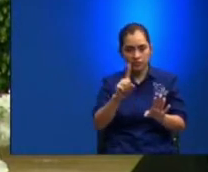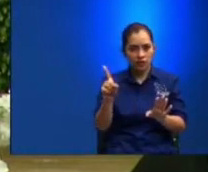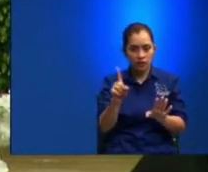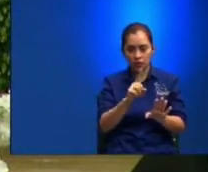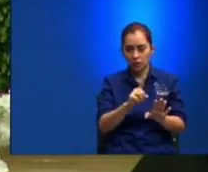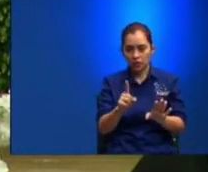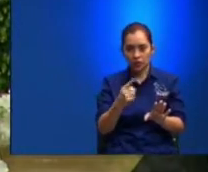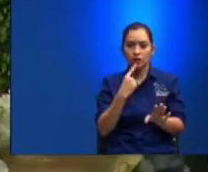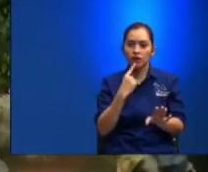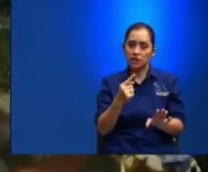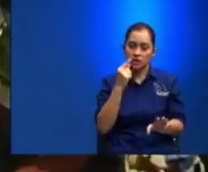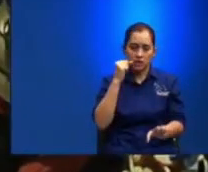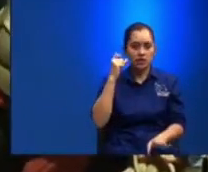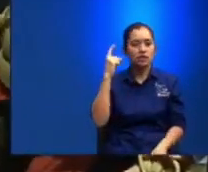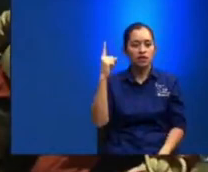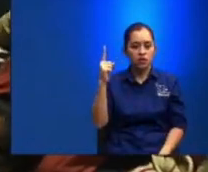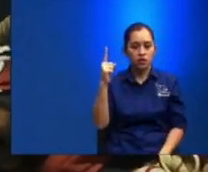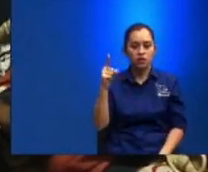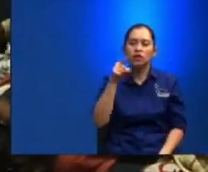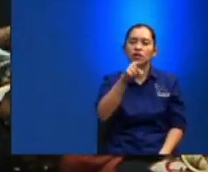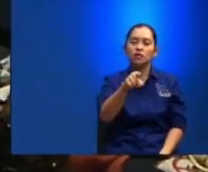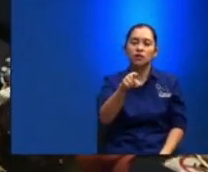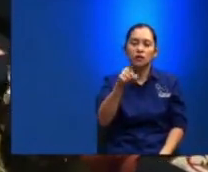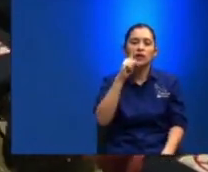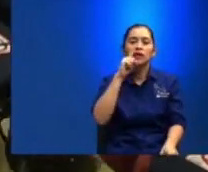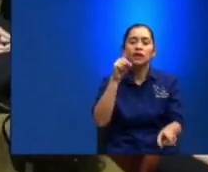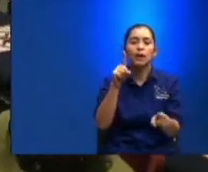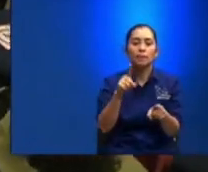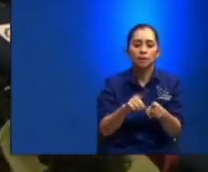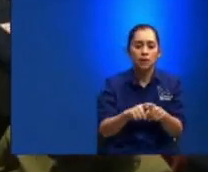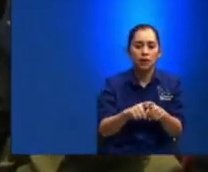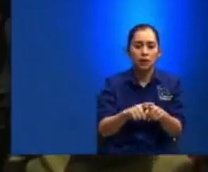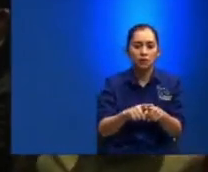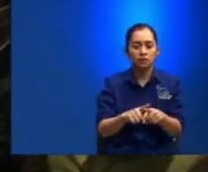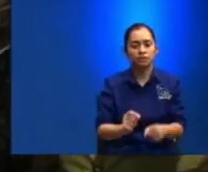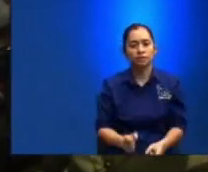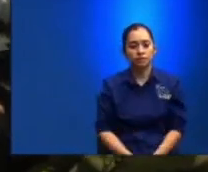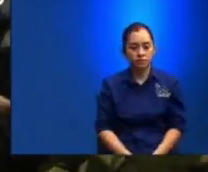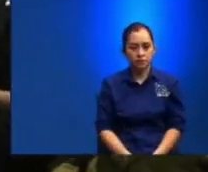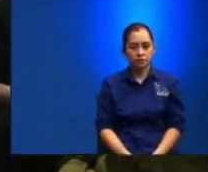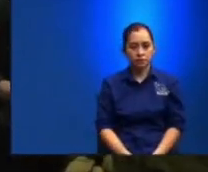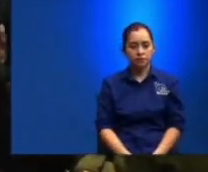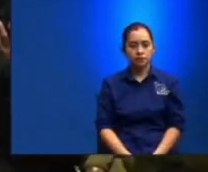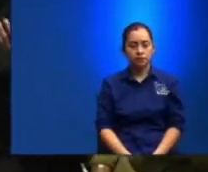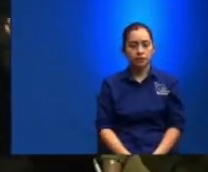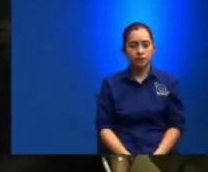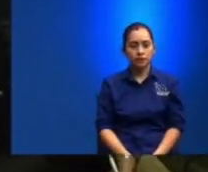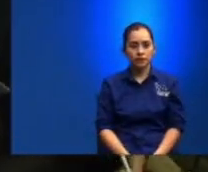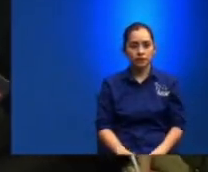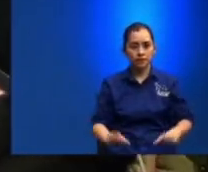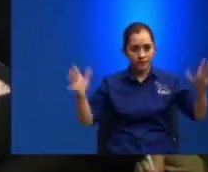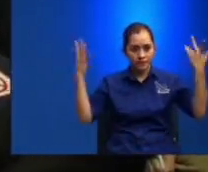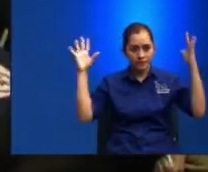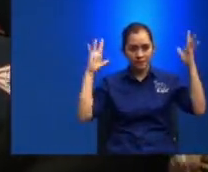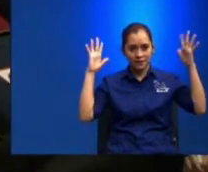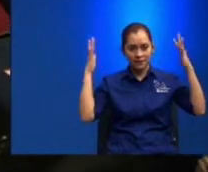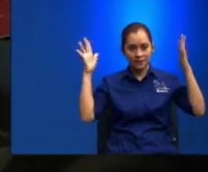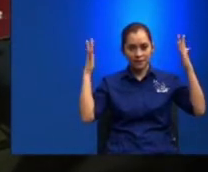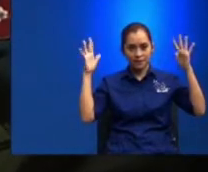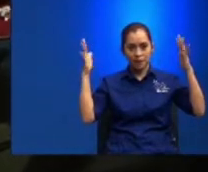tremendo de un aplauso de un fuerte al redes porque ya es una cuestión ya no de pelea con demonios